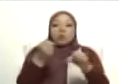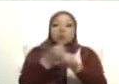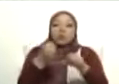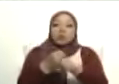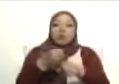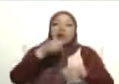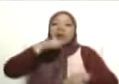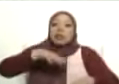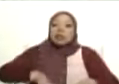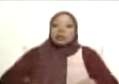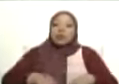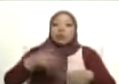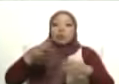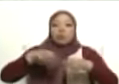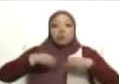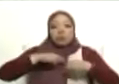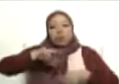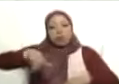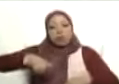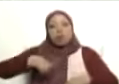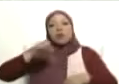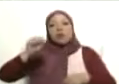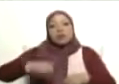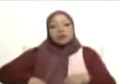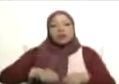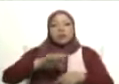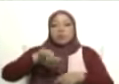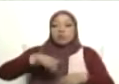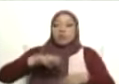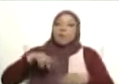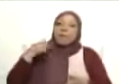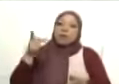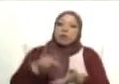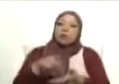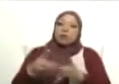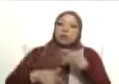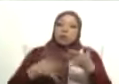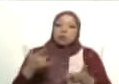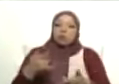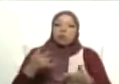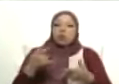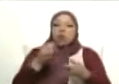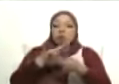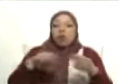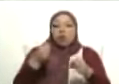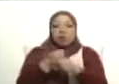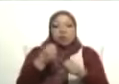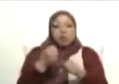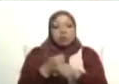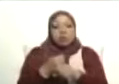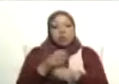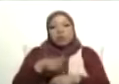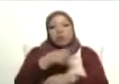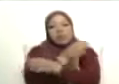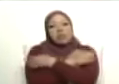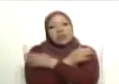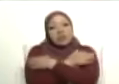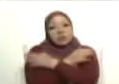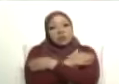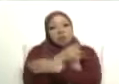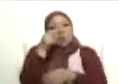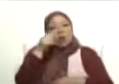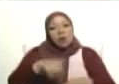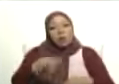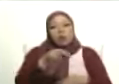para la historia y nosotros vamos a decir, nosotros participamos en ello como patriotas que somos. Así que bueno, felicitaciones al pueblo